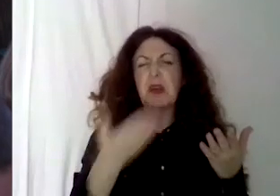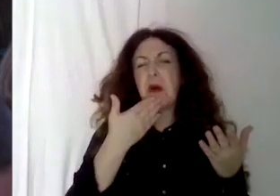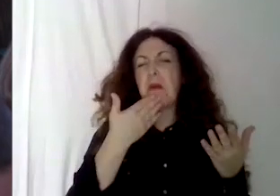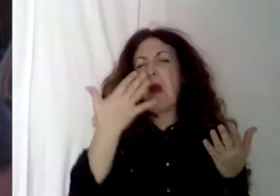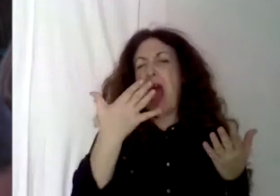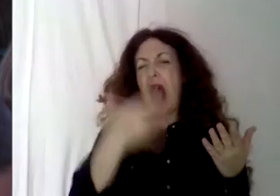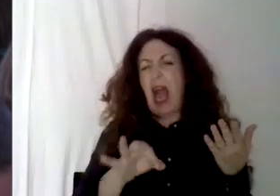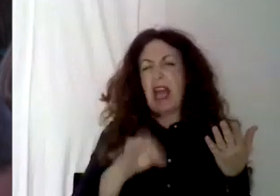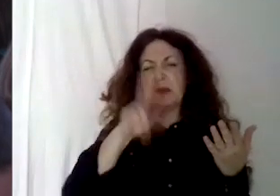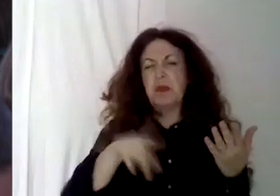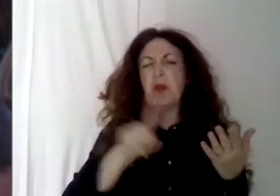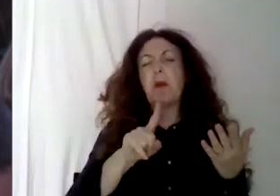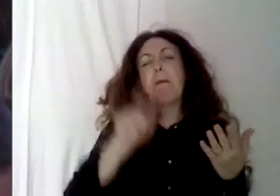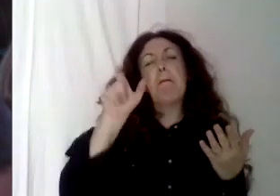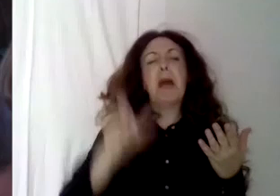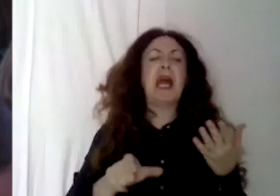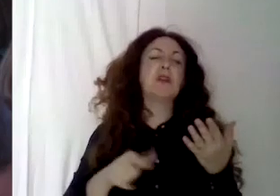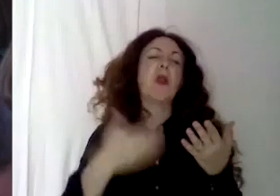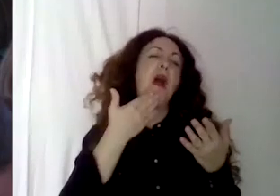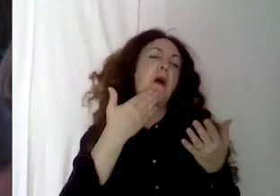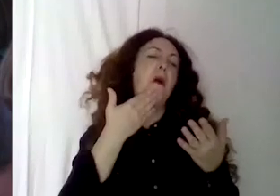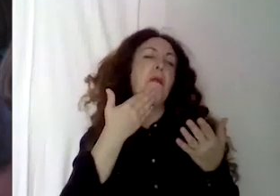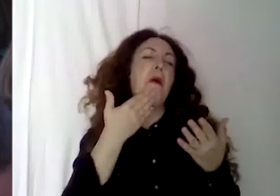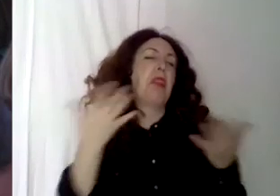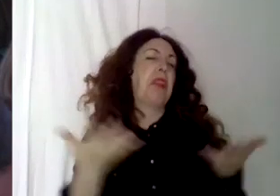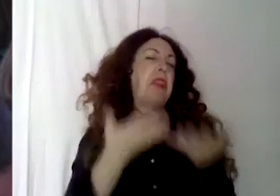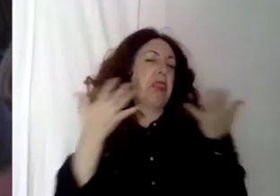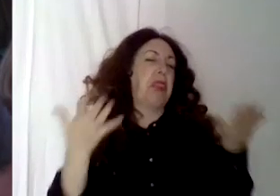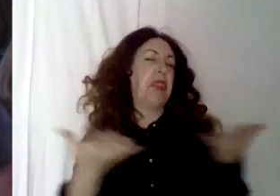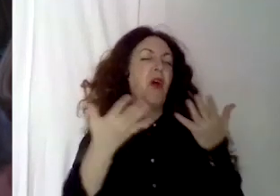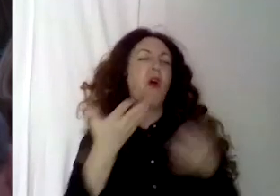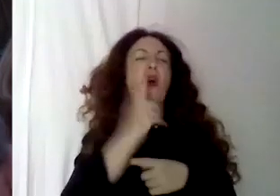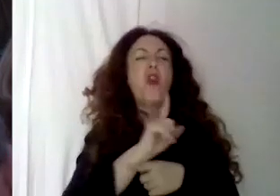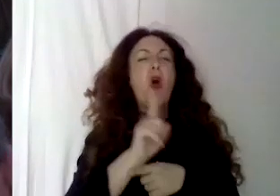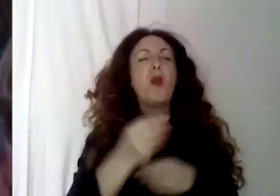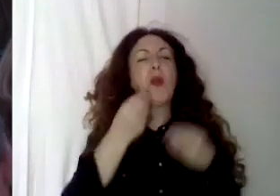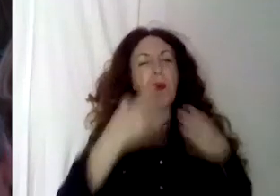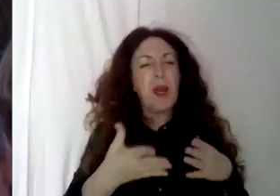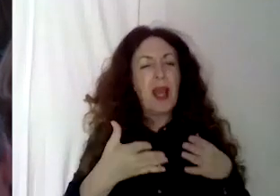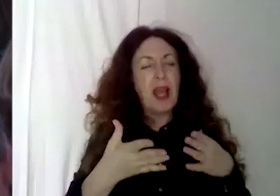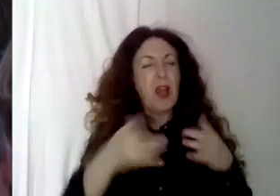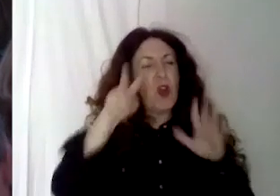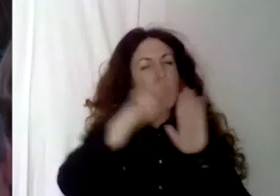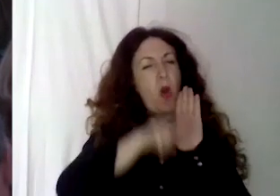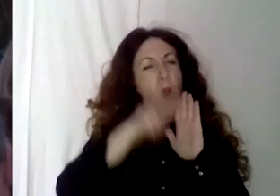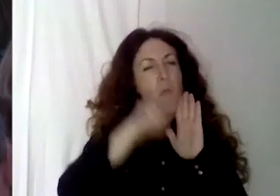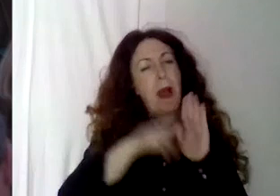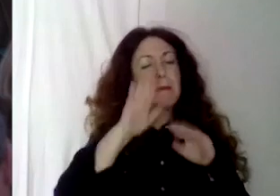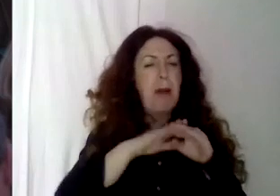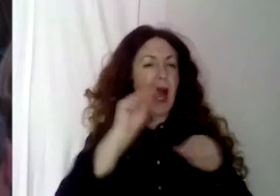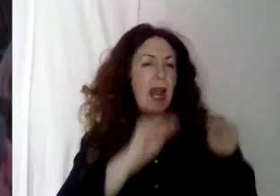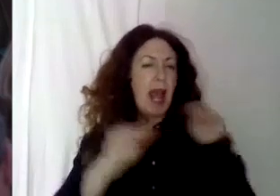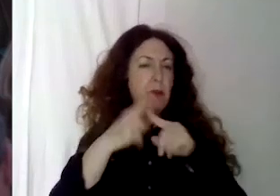un simple aficionado que no conocía las reglas de composición de su tiempo, es valorado de